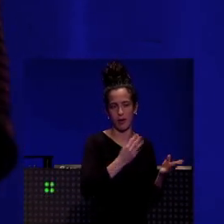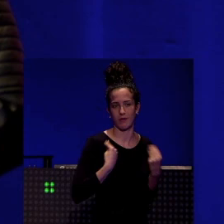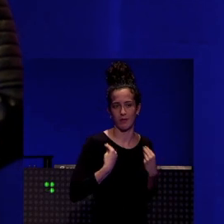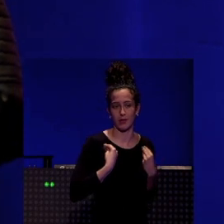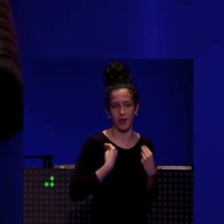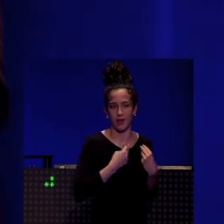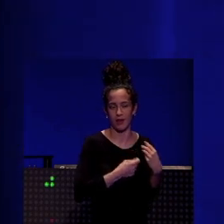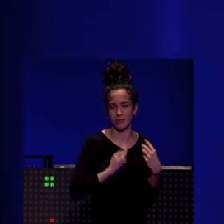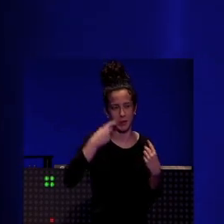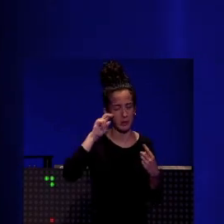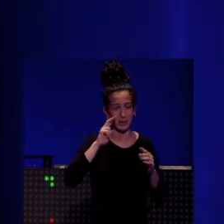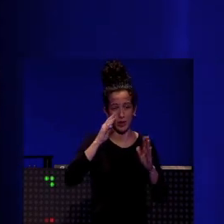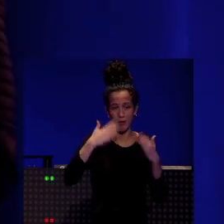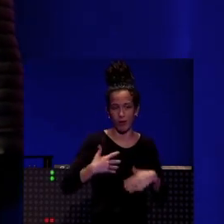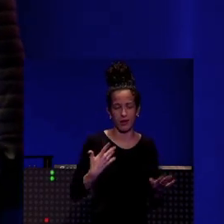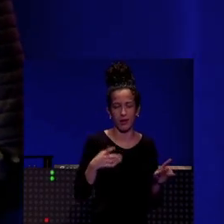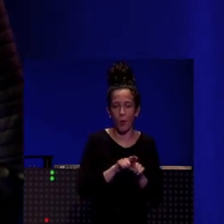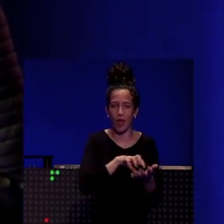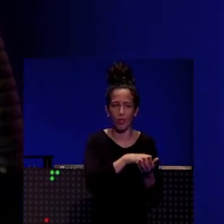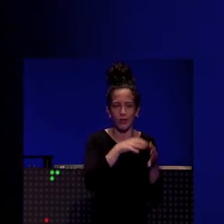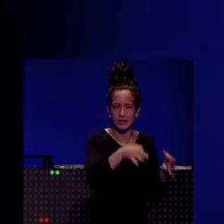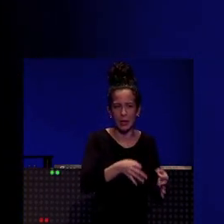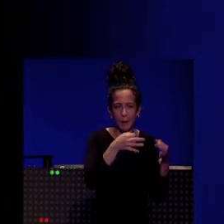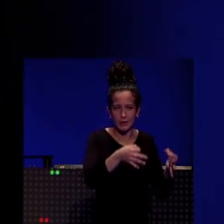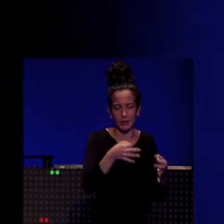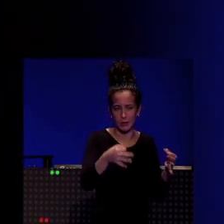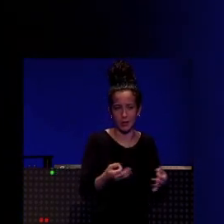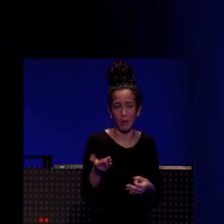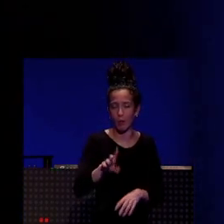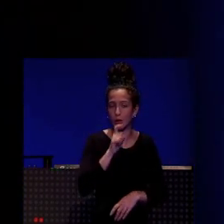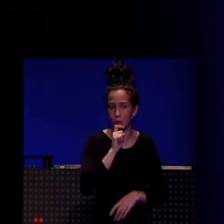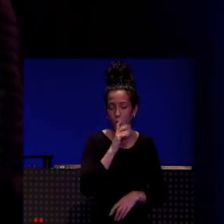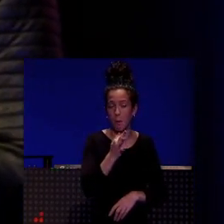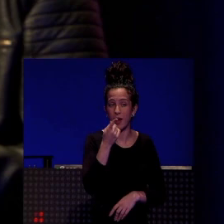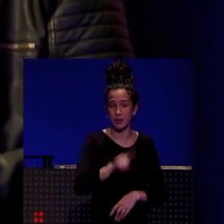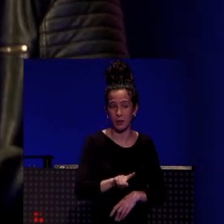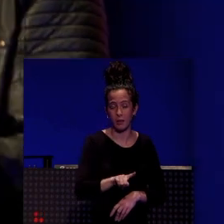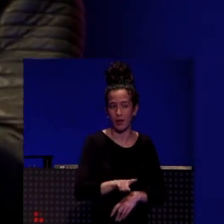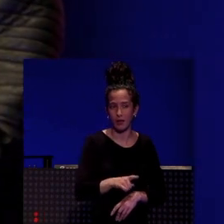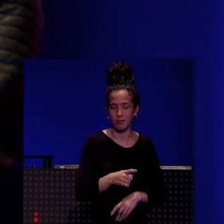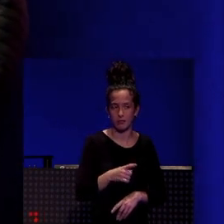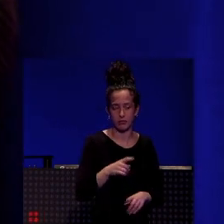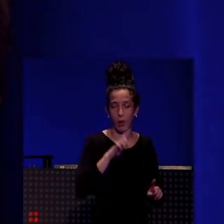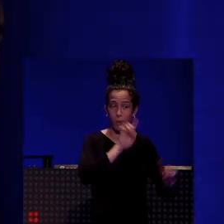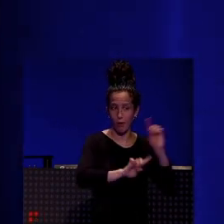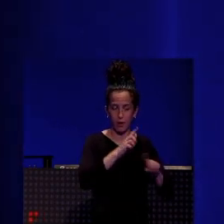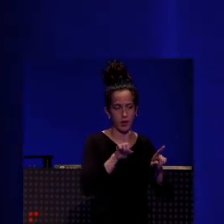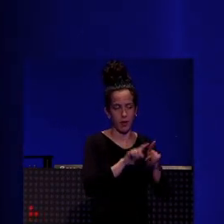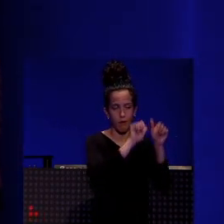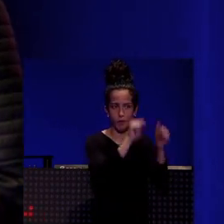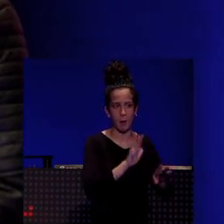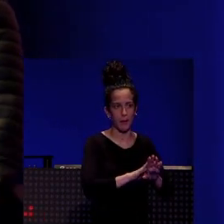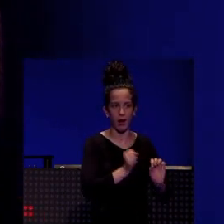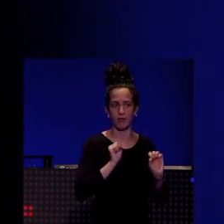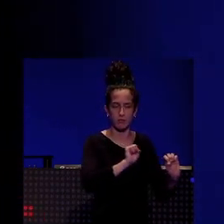sobre la muerte de un insecto y 79 maneras de defenderse de la lluvia cuando